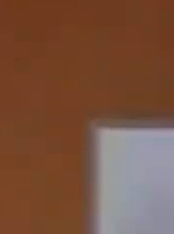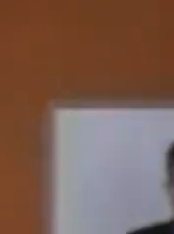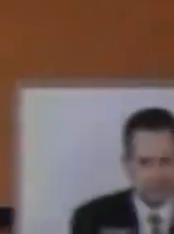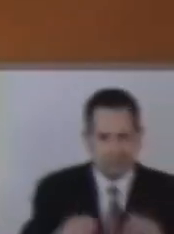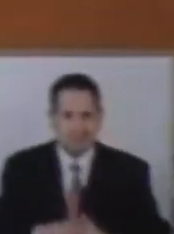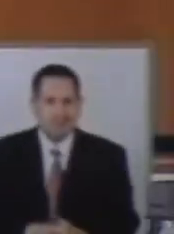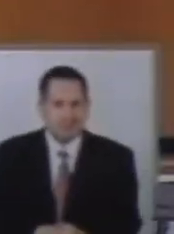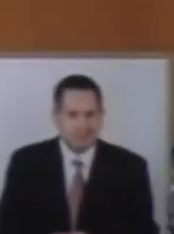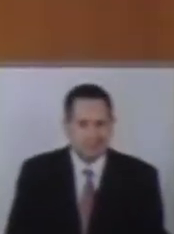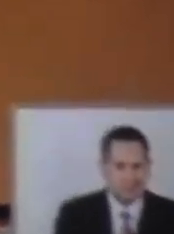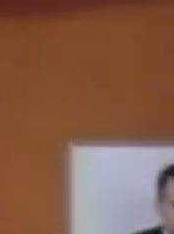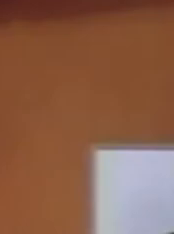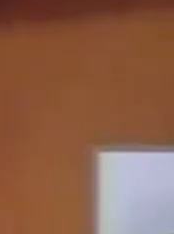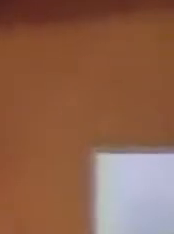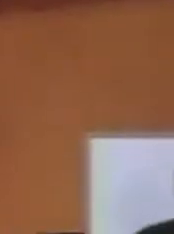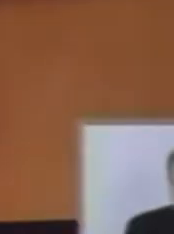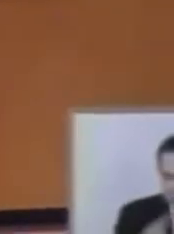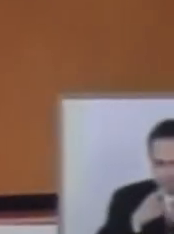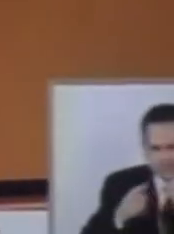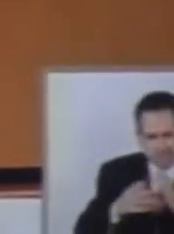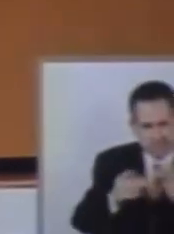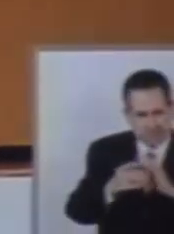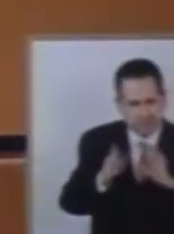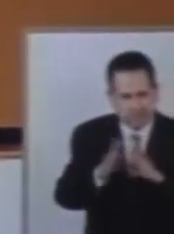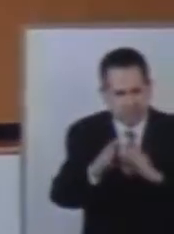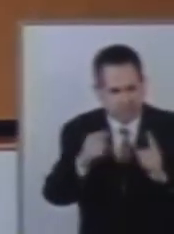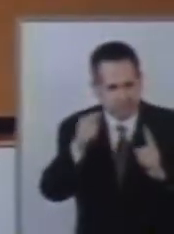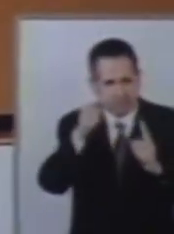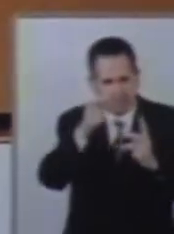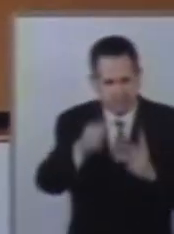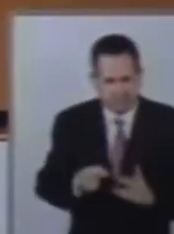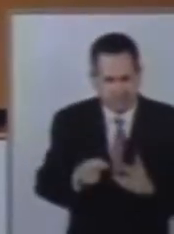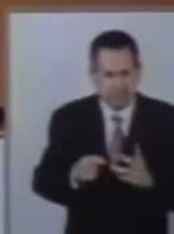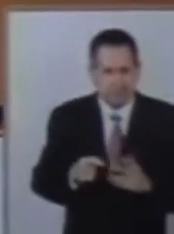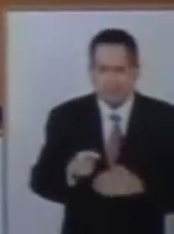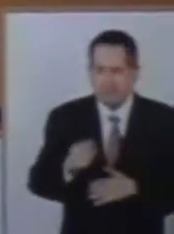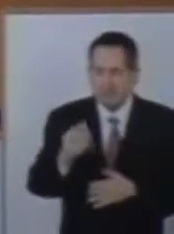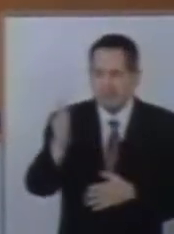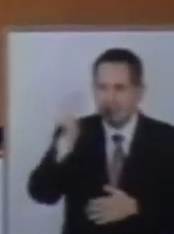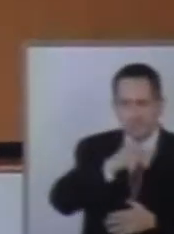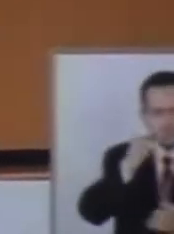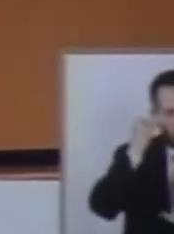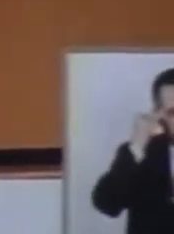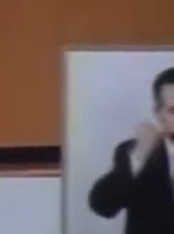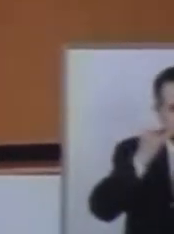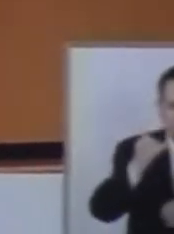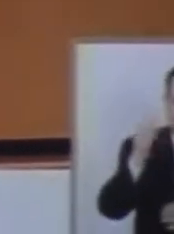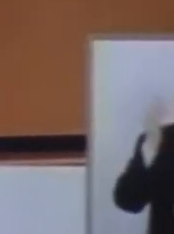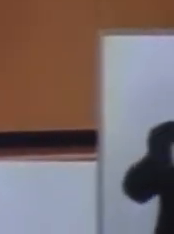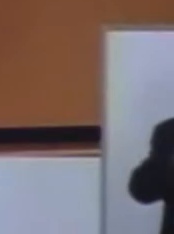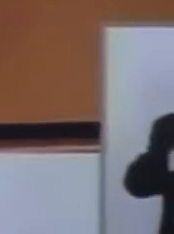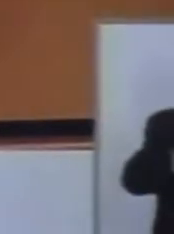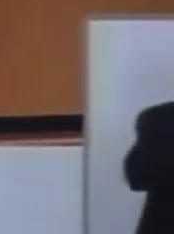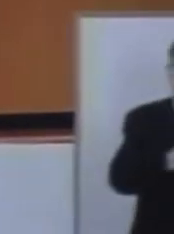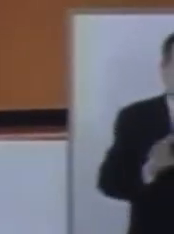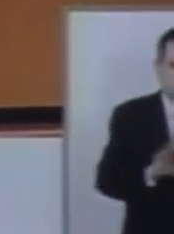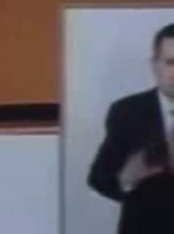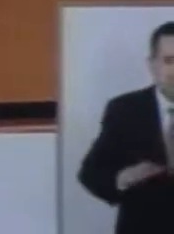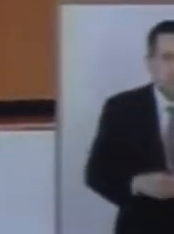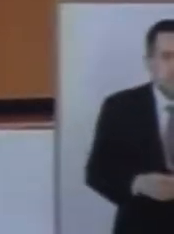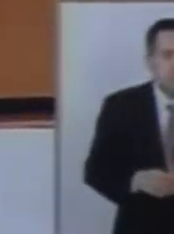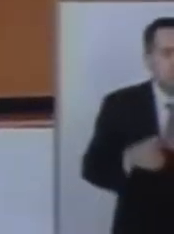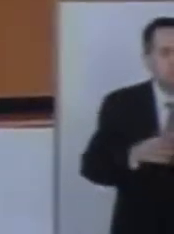Estado. Actores que superen el obstáculo de los falsos dilemas y las falsas disyuntivas,